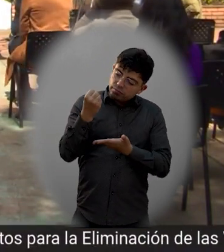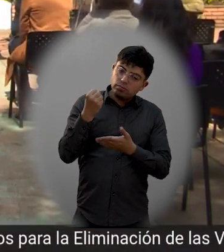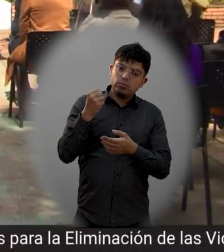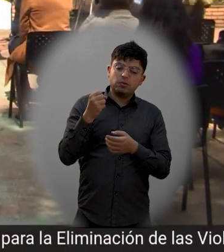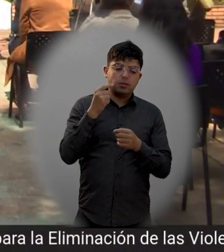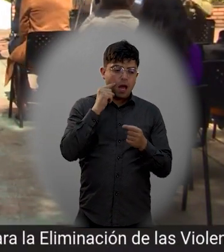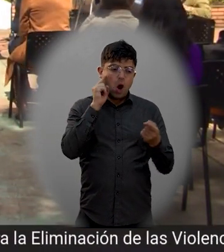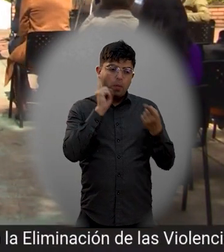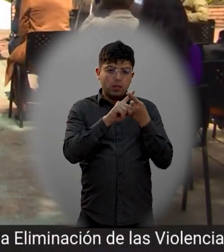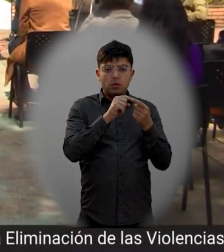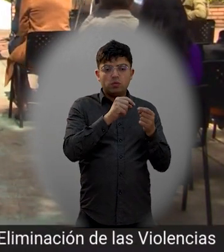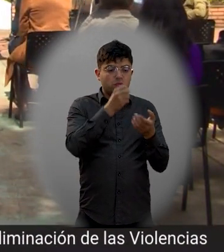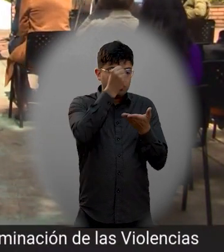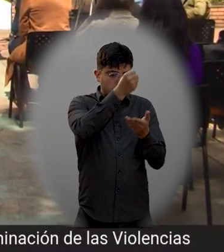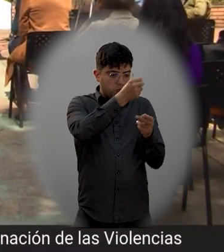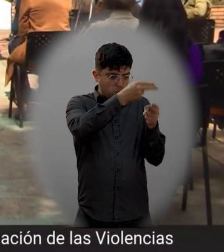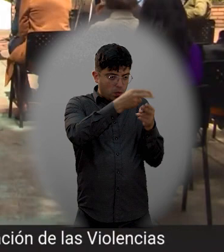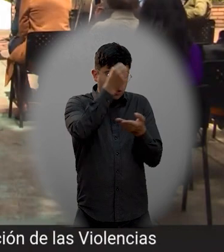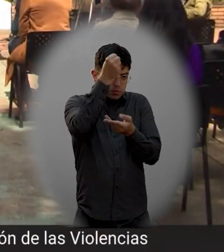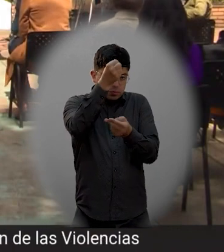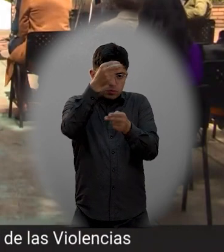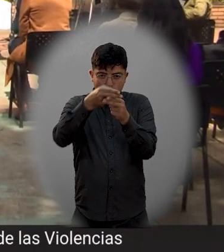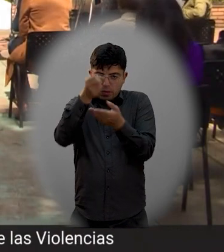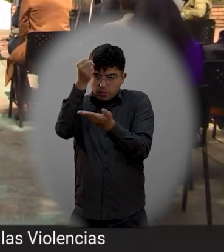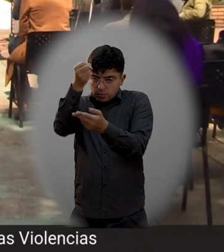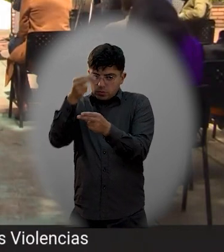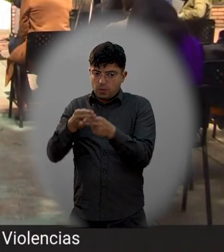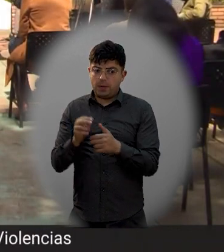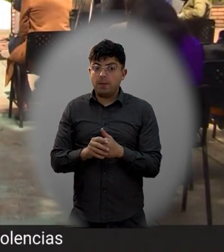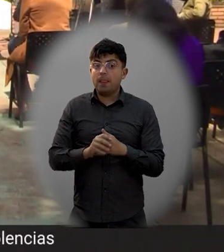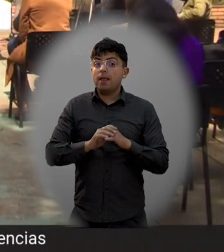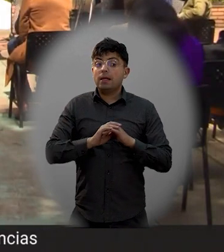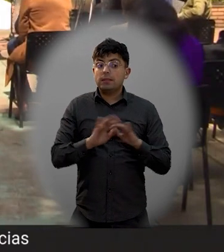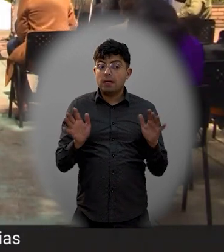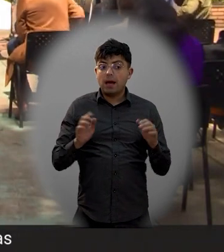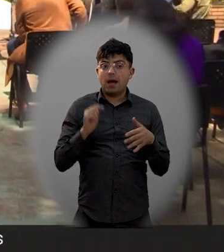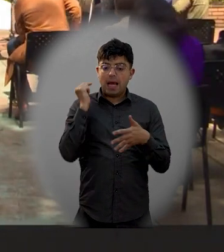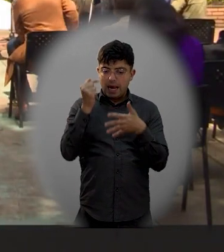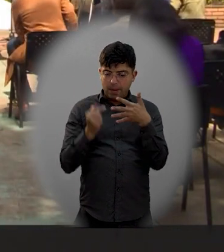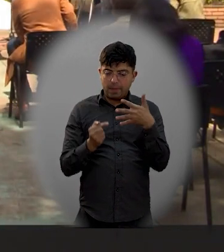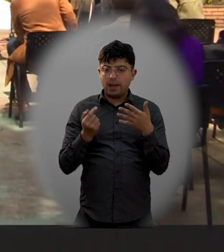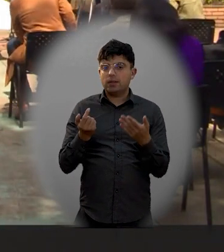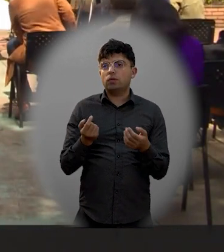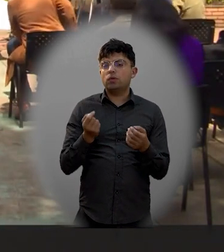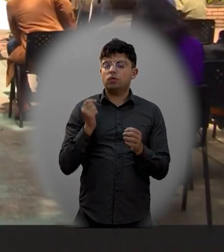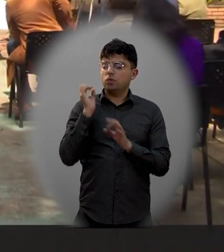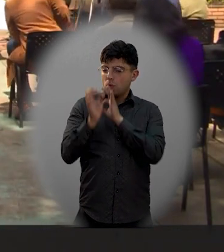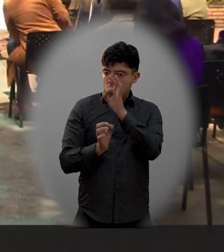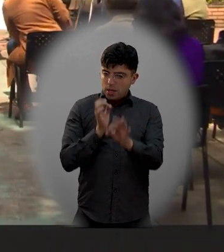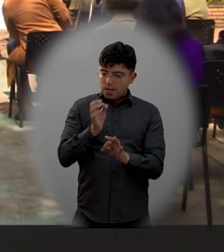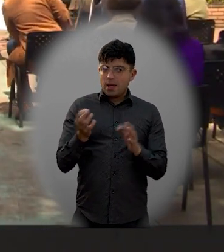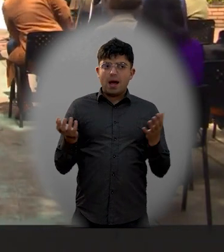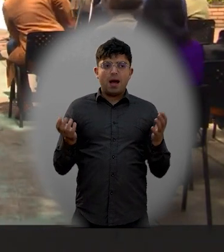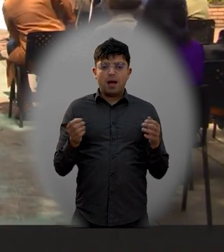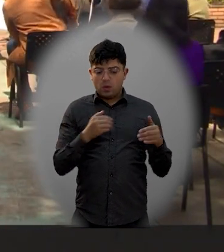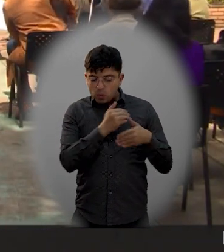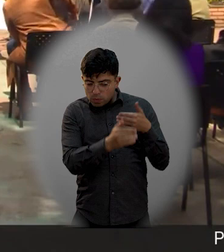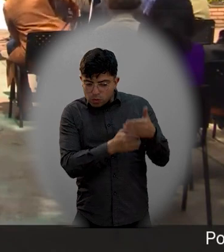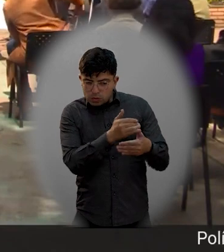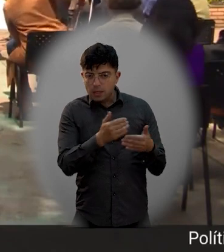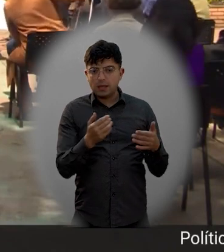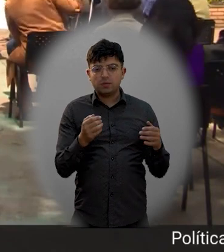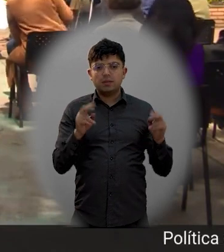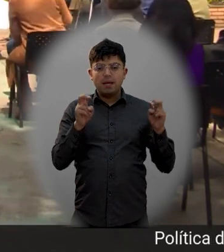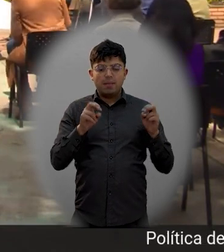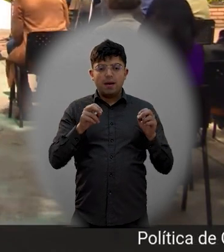recursos directos o etiquetados como tal. Varios de estos elementos, todo el tema del cuidado, la ruta, la reflexión sobre